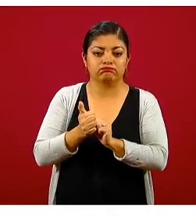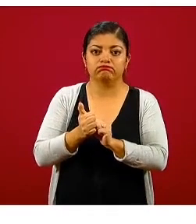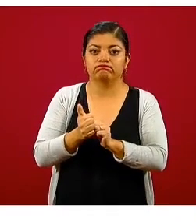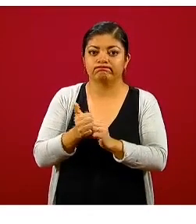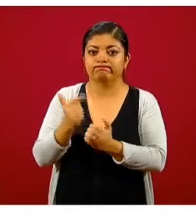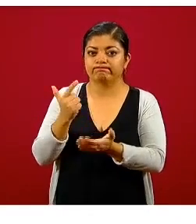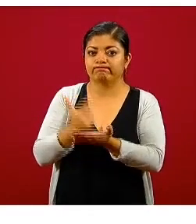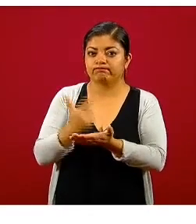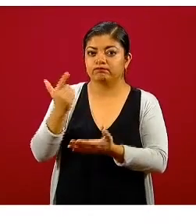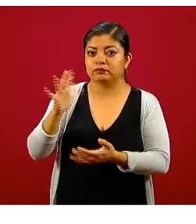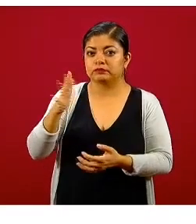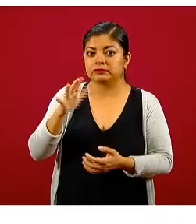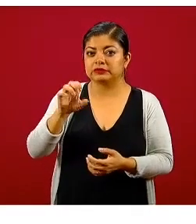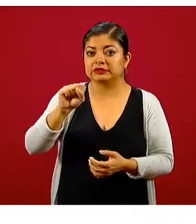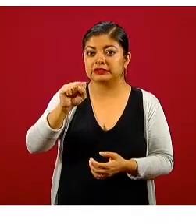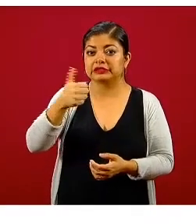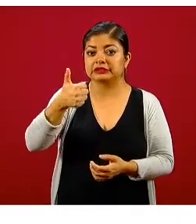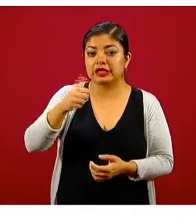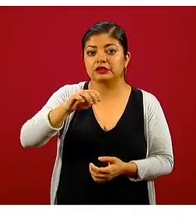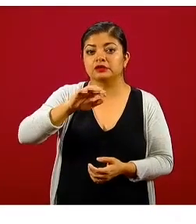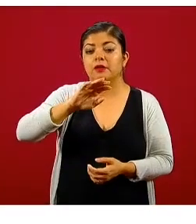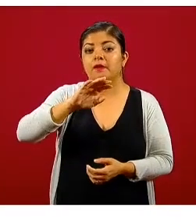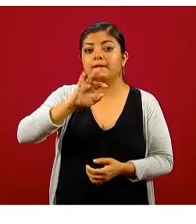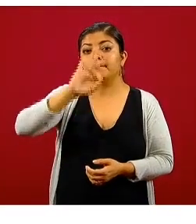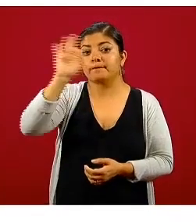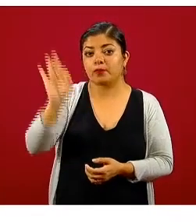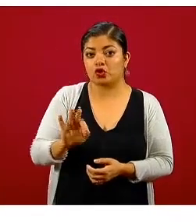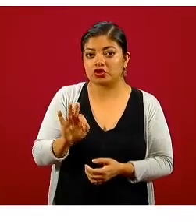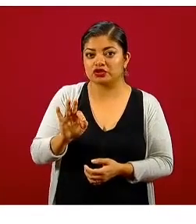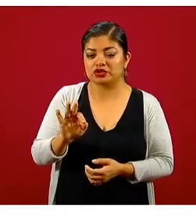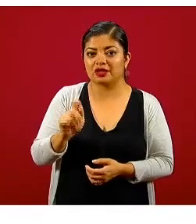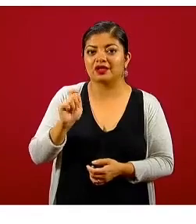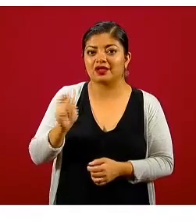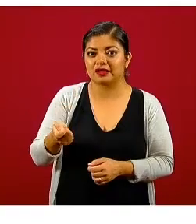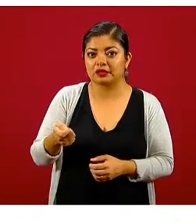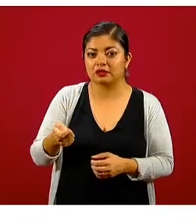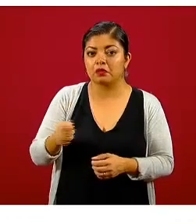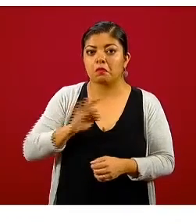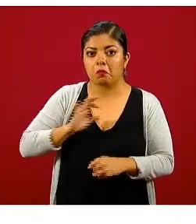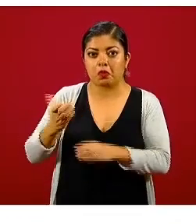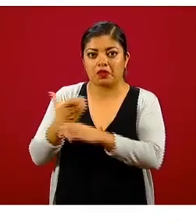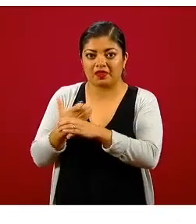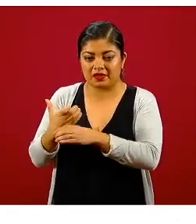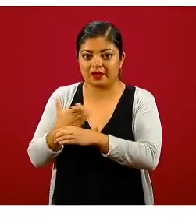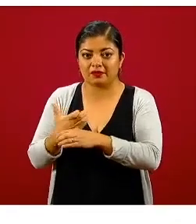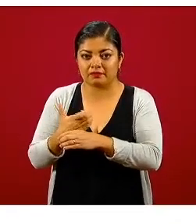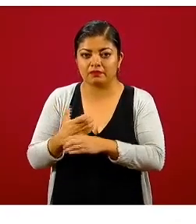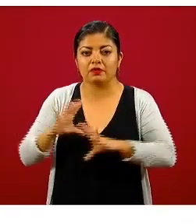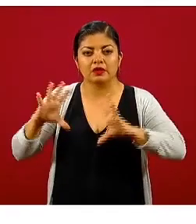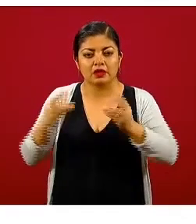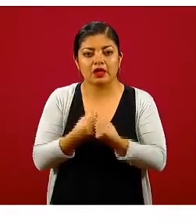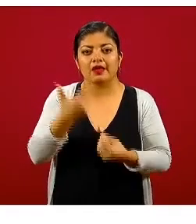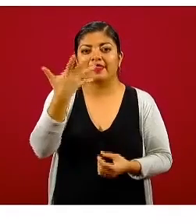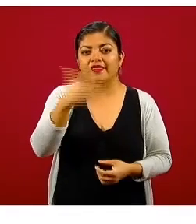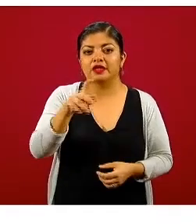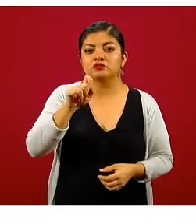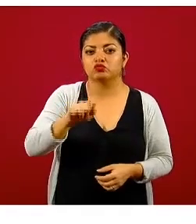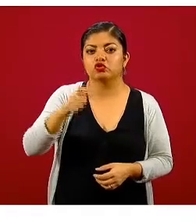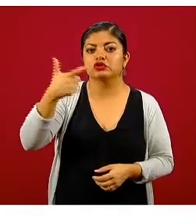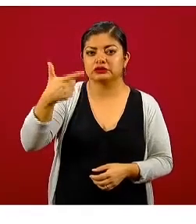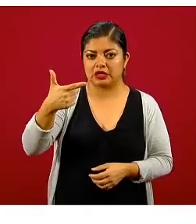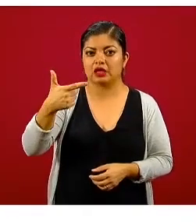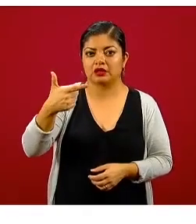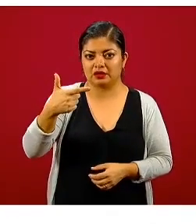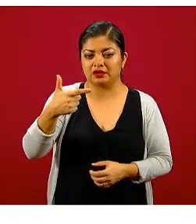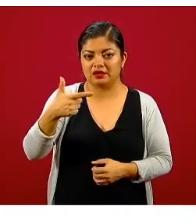un 66% de letalidad. La promedio, 10.7, en función precisamente